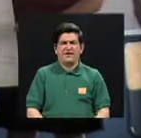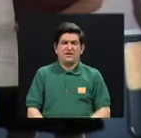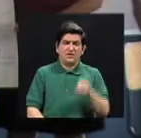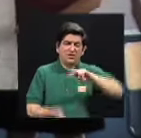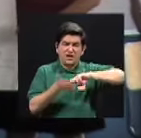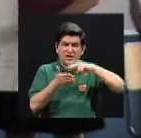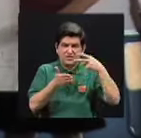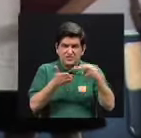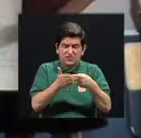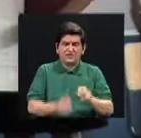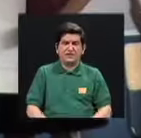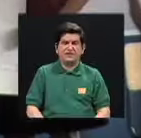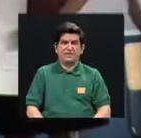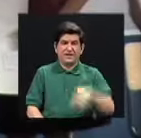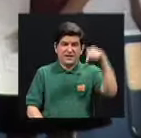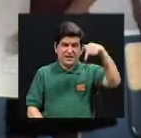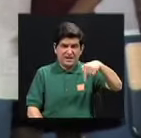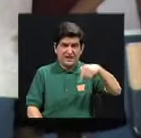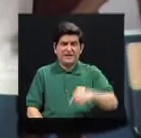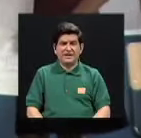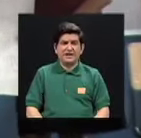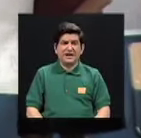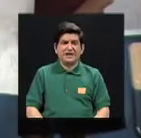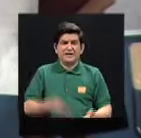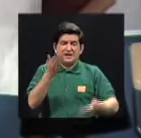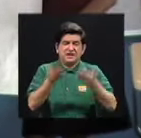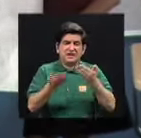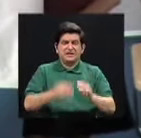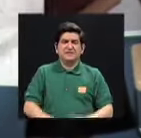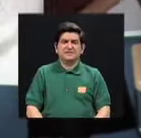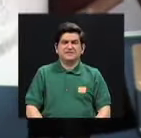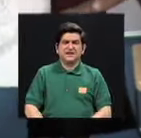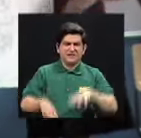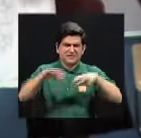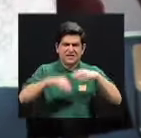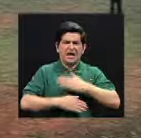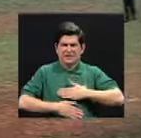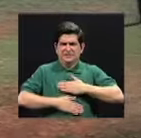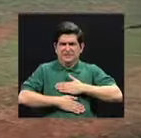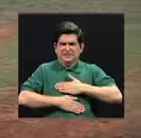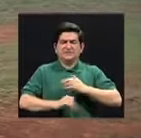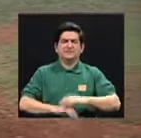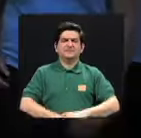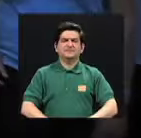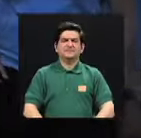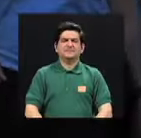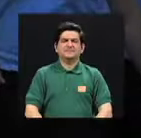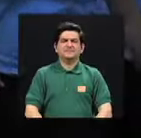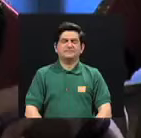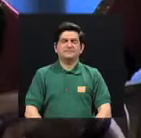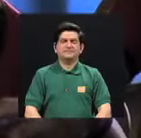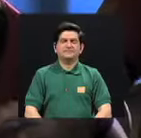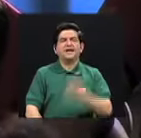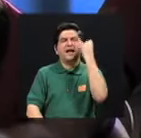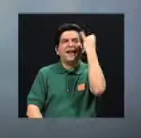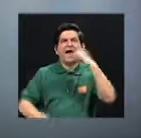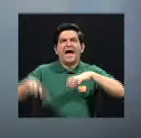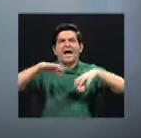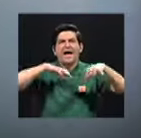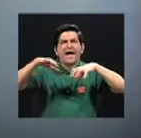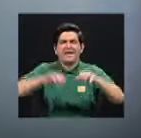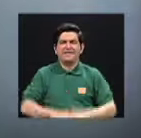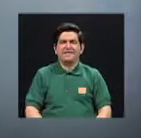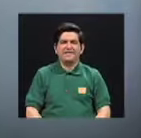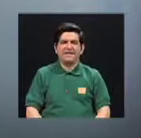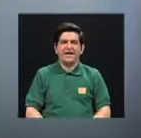Trabajos ni dinero para poder pagar una universidad. Porque hace mucha falta fuentes de trabajo. El payaso representa que las personas de aquí son, digamos, divertidas. Muy divertidas, muy alegres, ¿no? La idea de